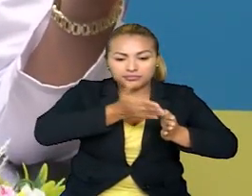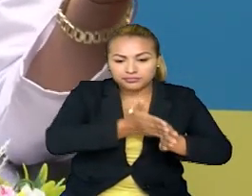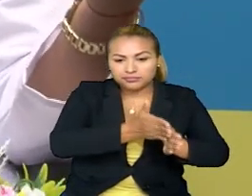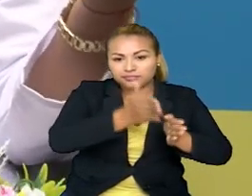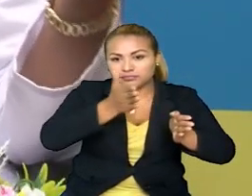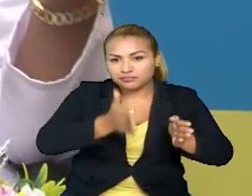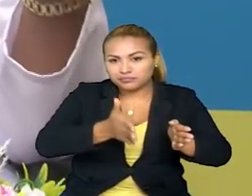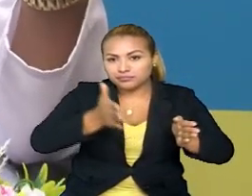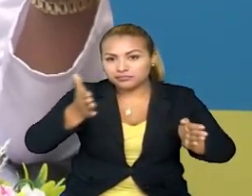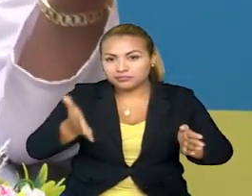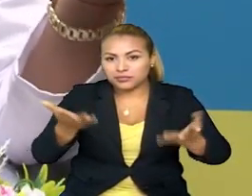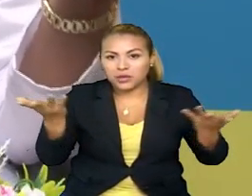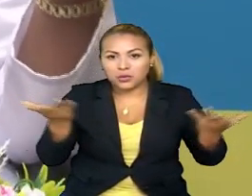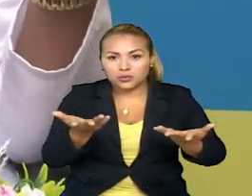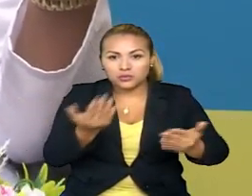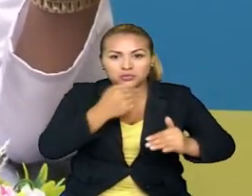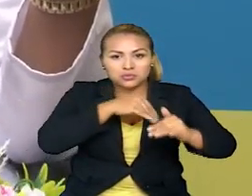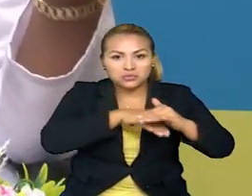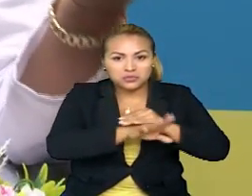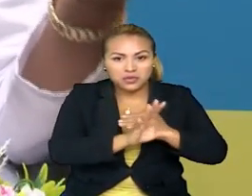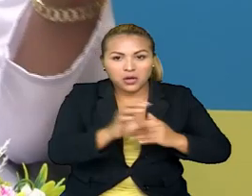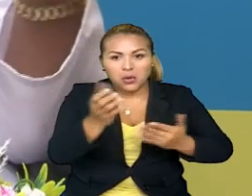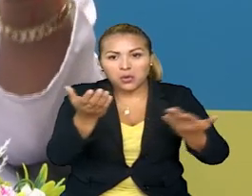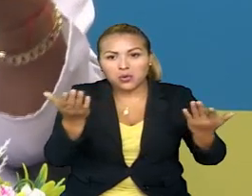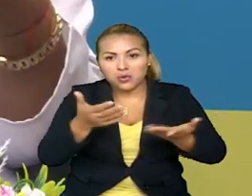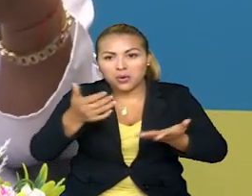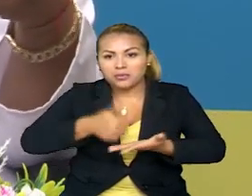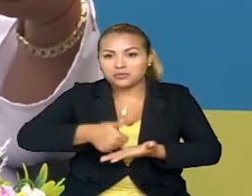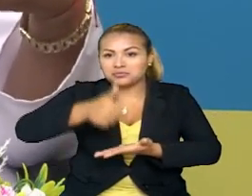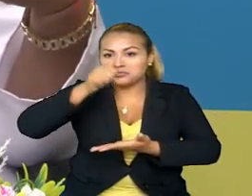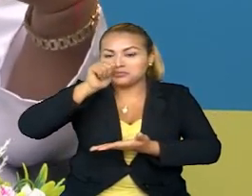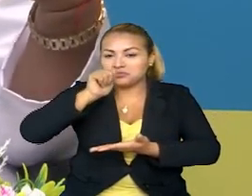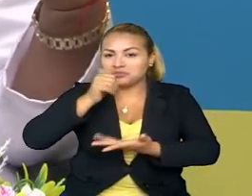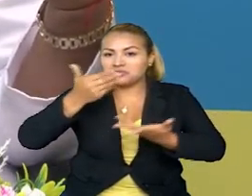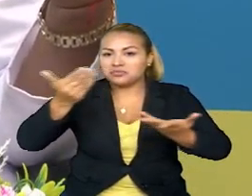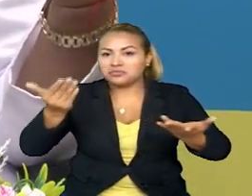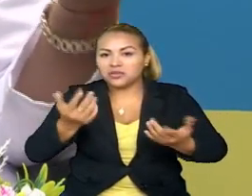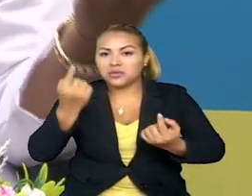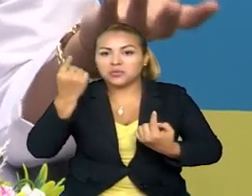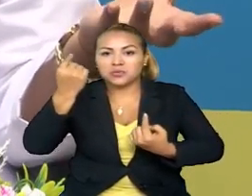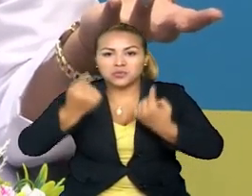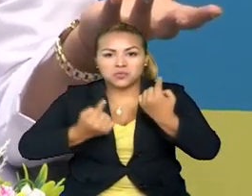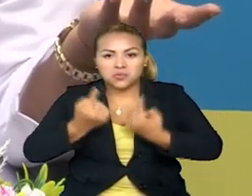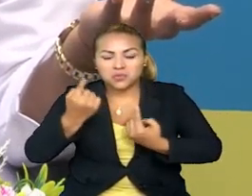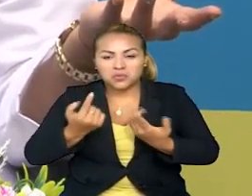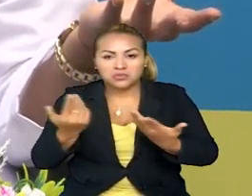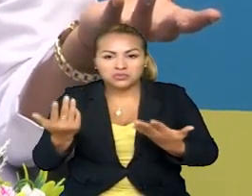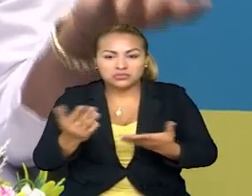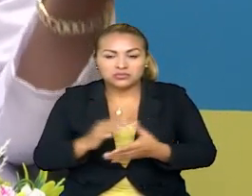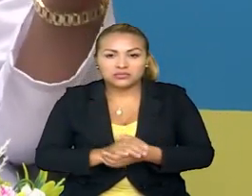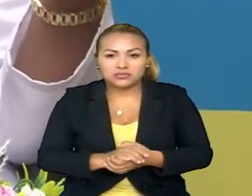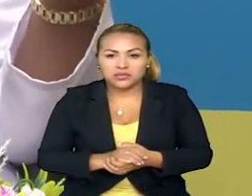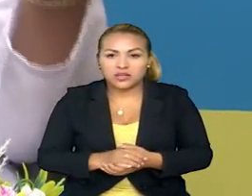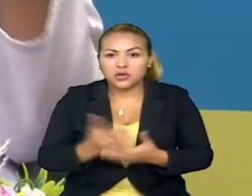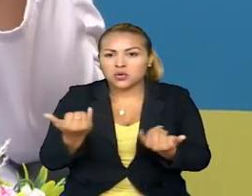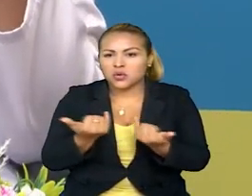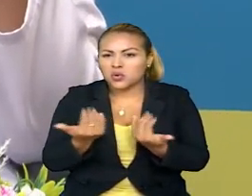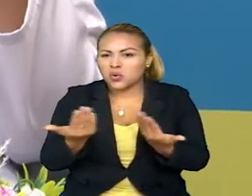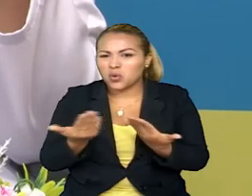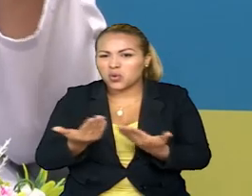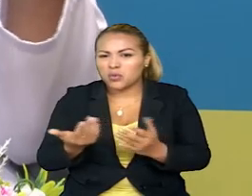cómo la voy a almacenar cómo la voy a extraer cómo la voy a consumir cuál es como la voy a purificar